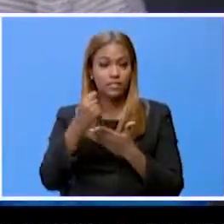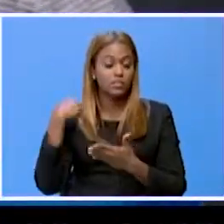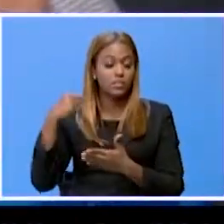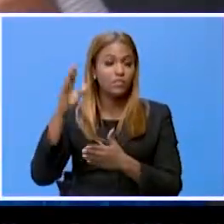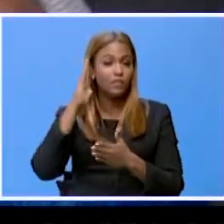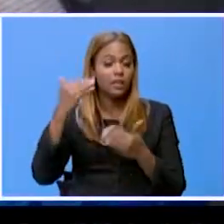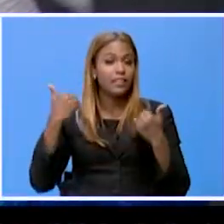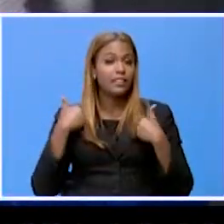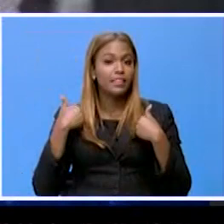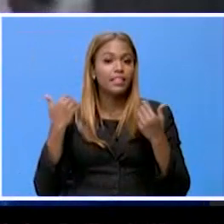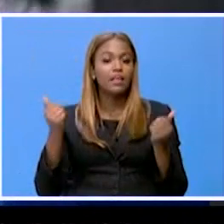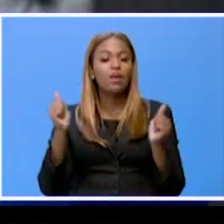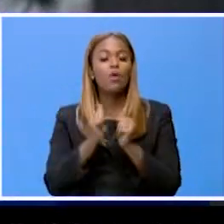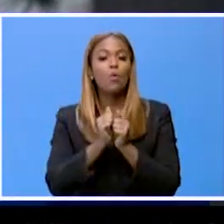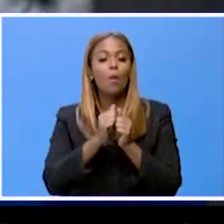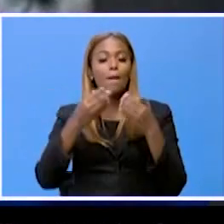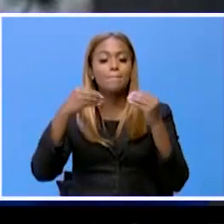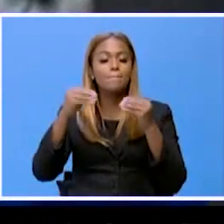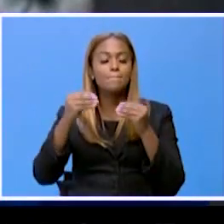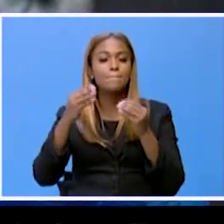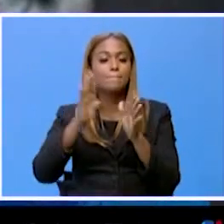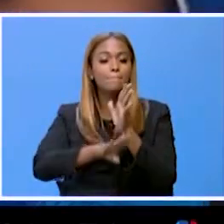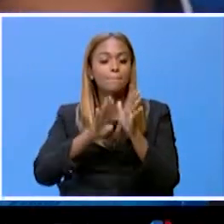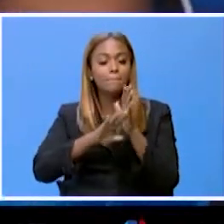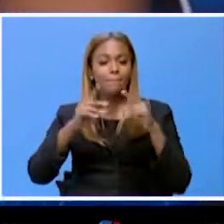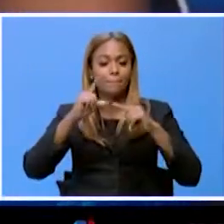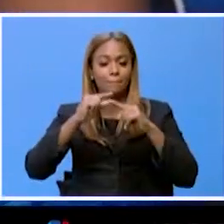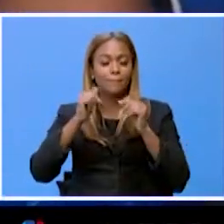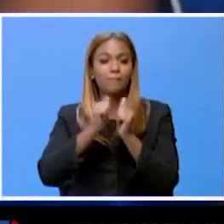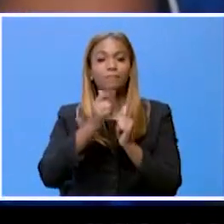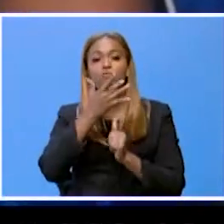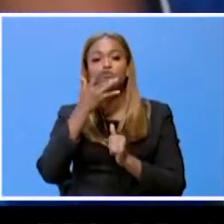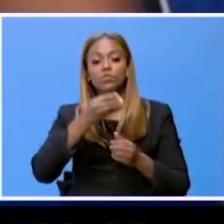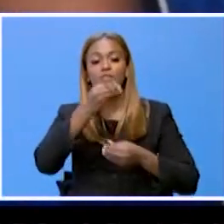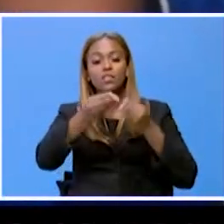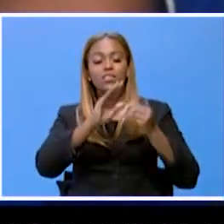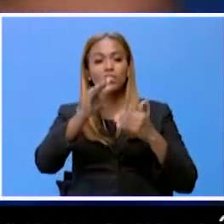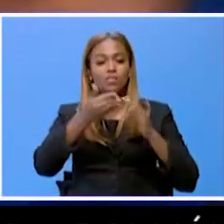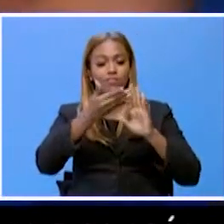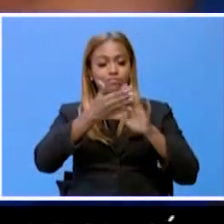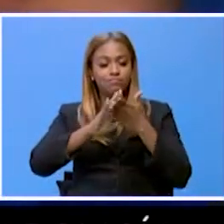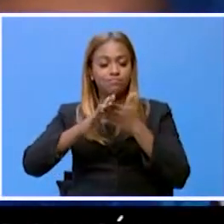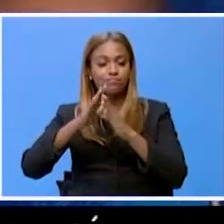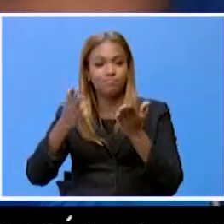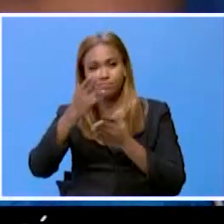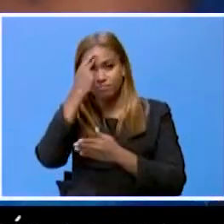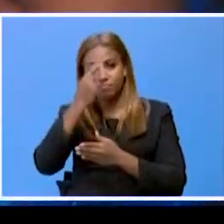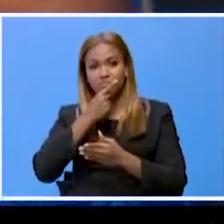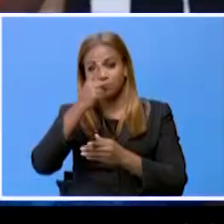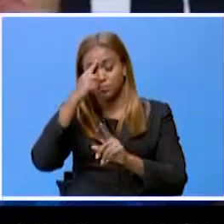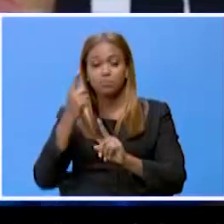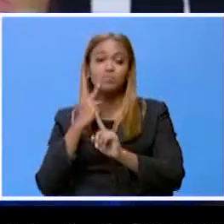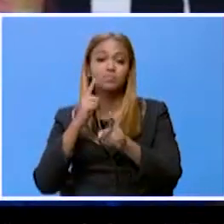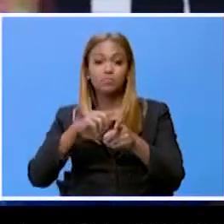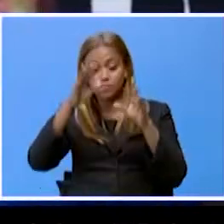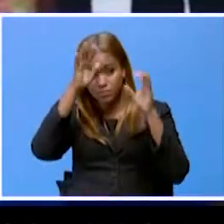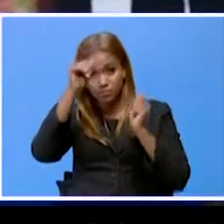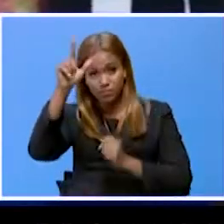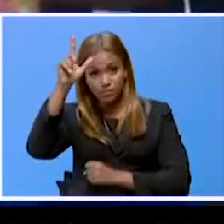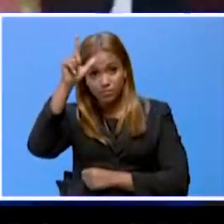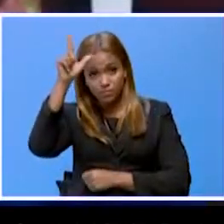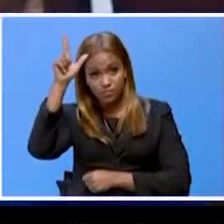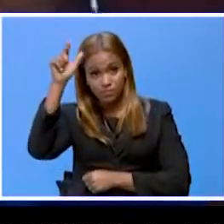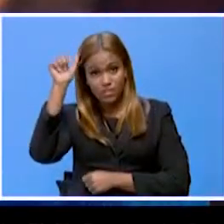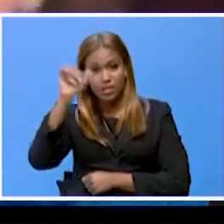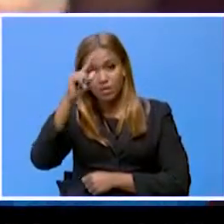estaremos con el combo de habichuelas con dulce llegando a todos los municipios del país por instrucciones del presidente de la República, y hoy